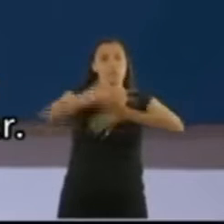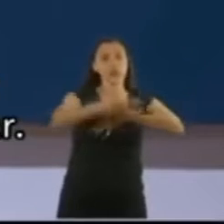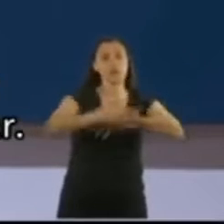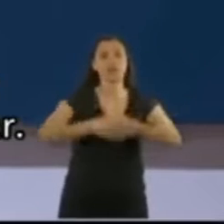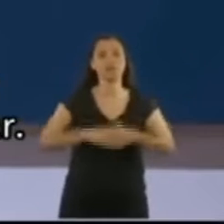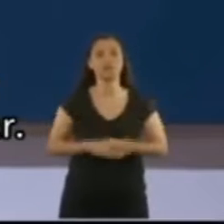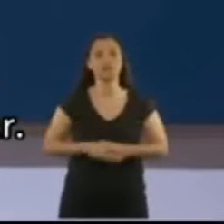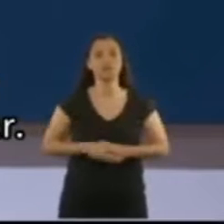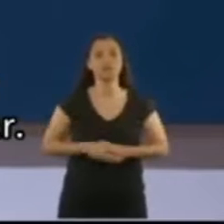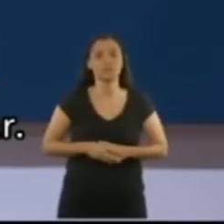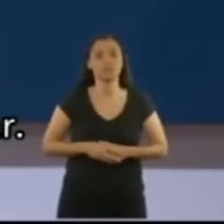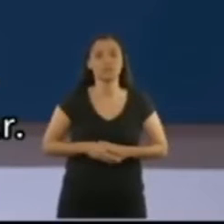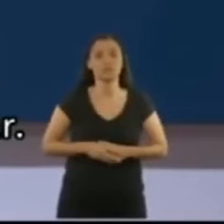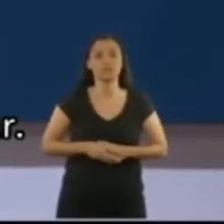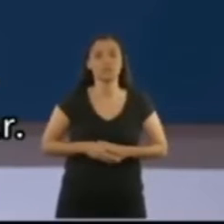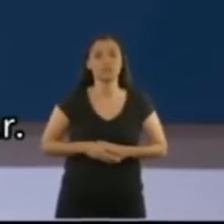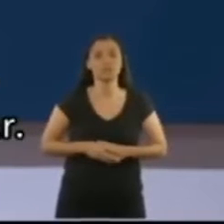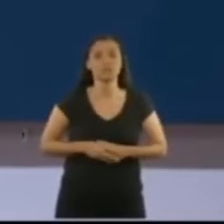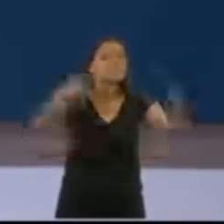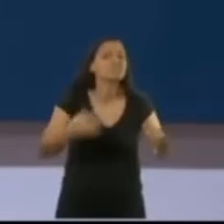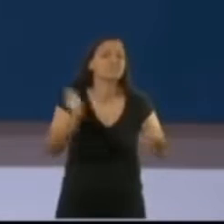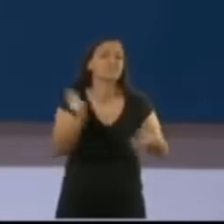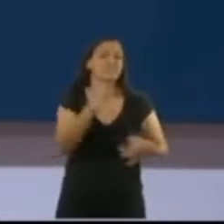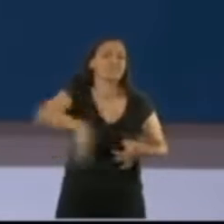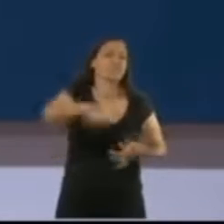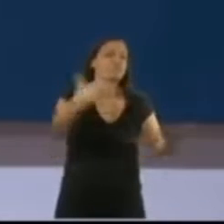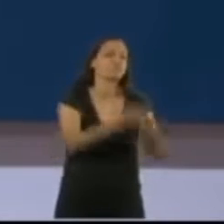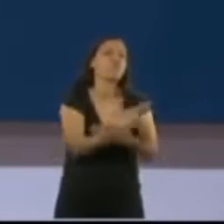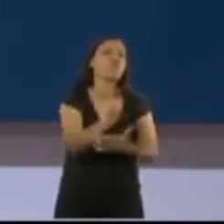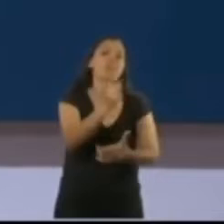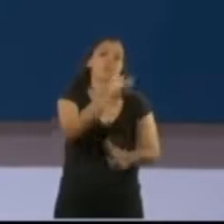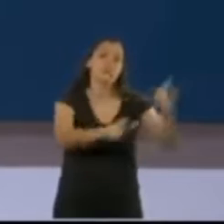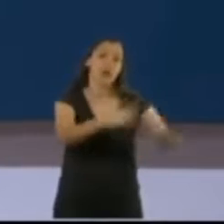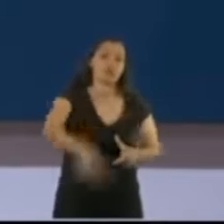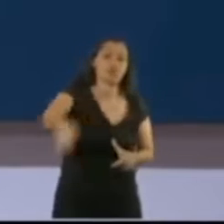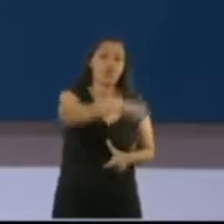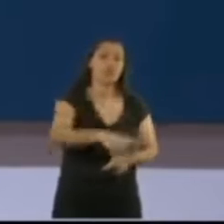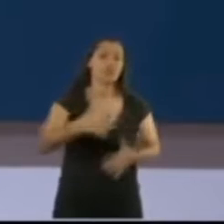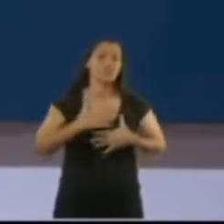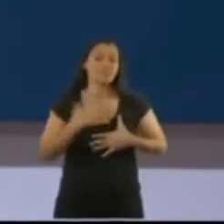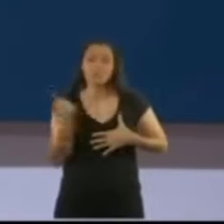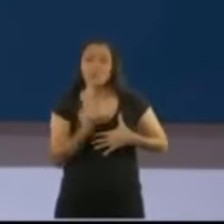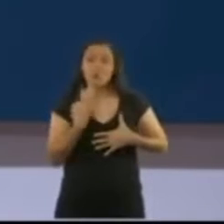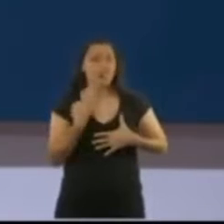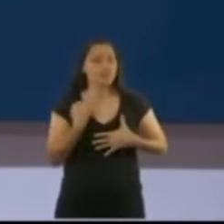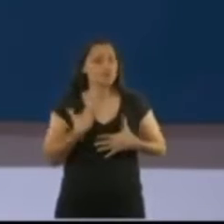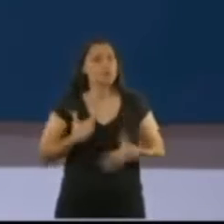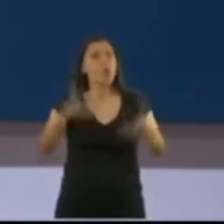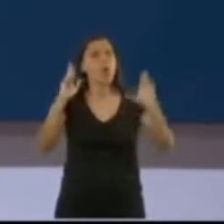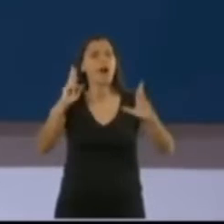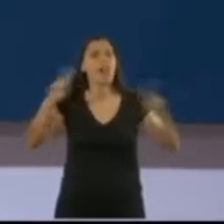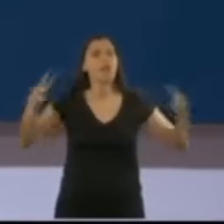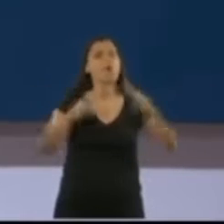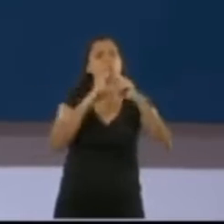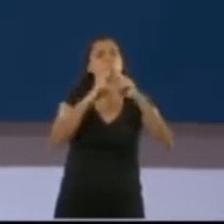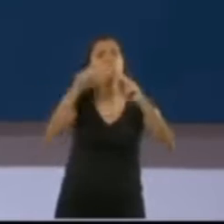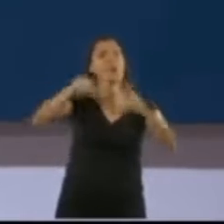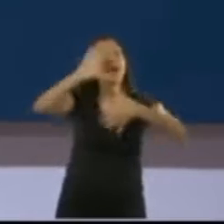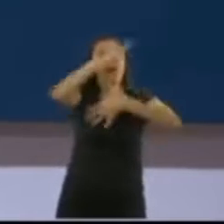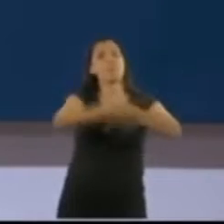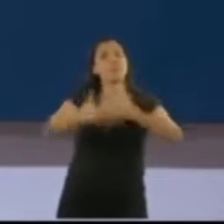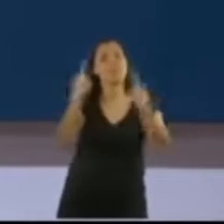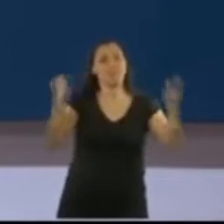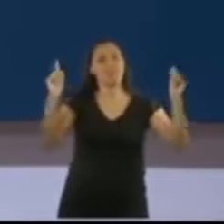estar presentes todos los que deberíamos estar. Definitivamente hubiésemos querido otra cumbre de las Américas.